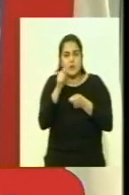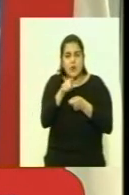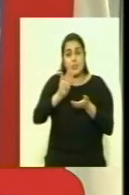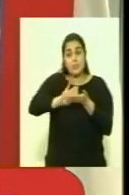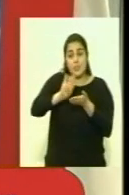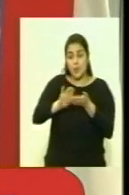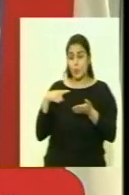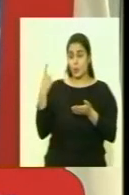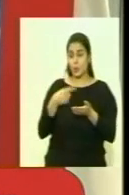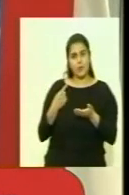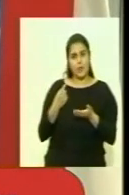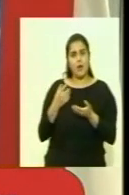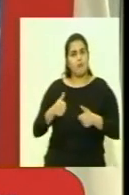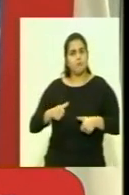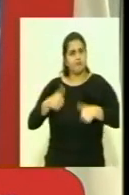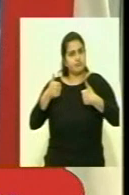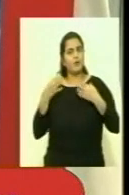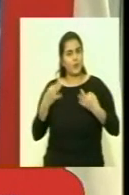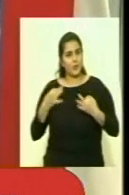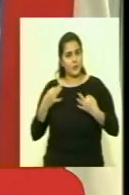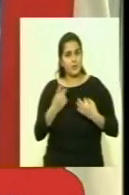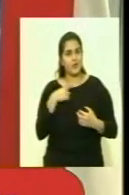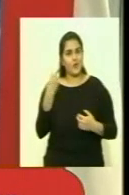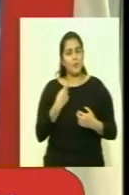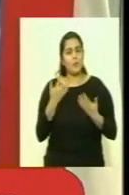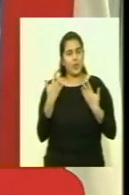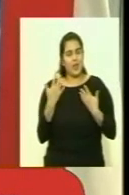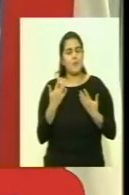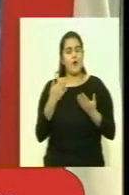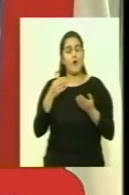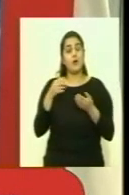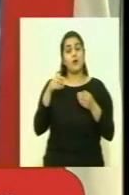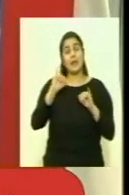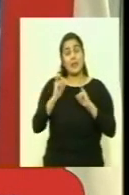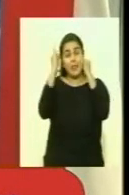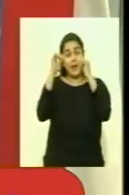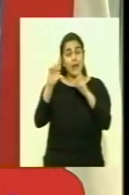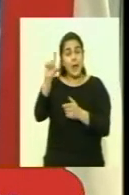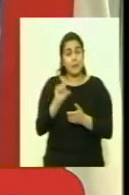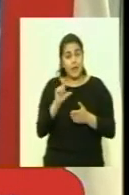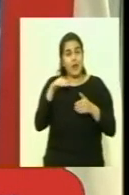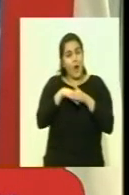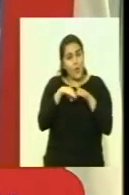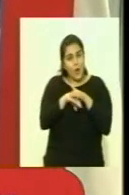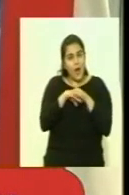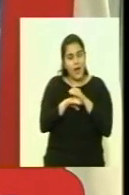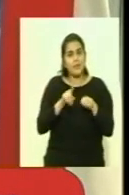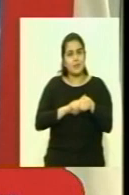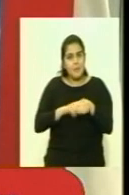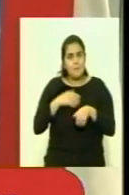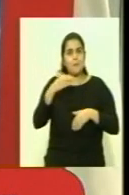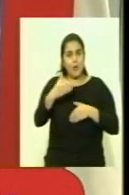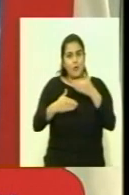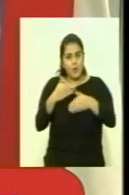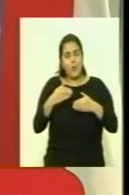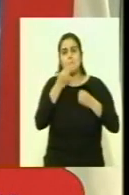deuda realmente exitosas, que nos permiten ahorrar en interés y en capital y sobre todo en plazos, lo cual